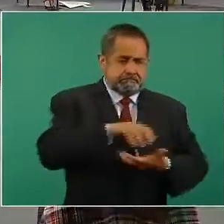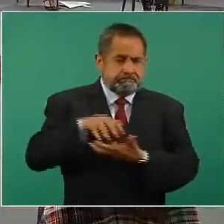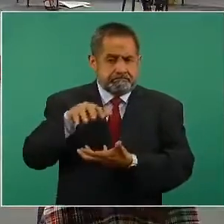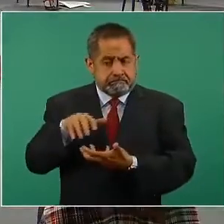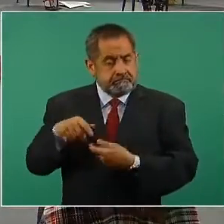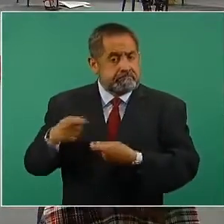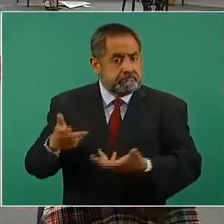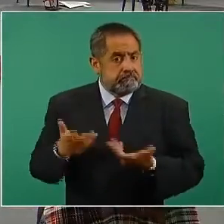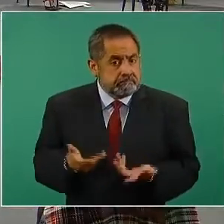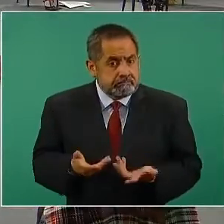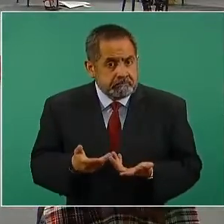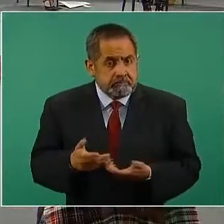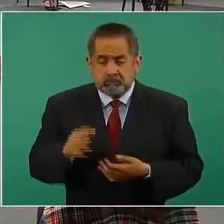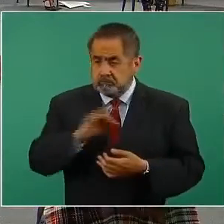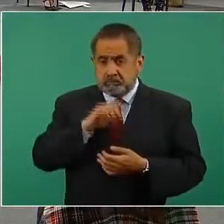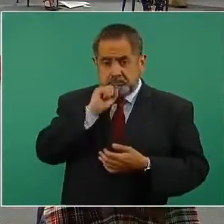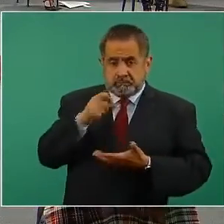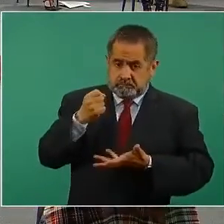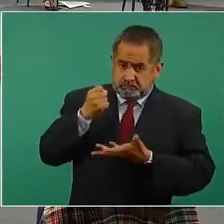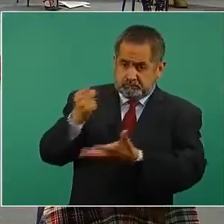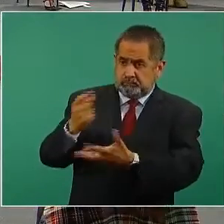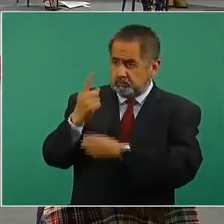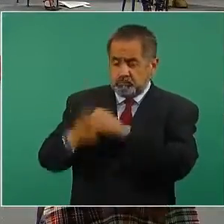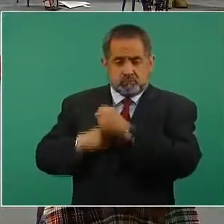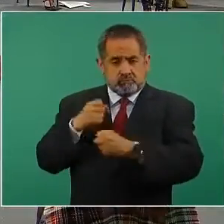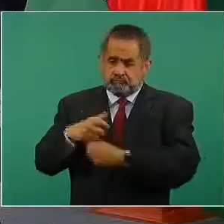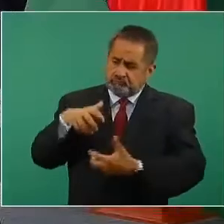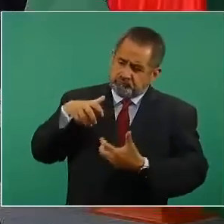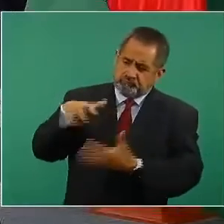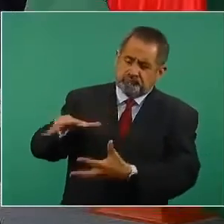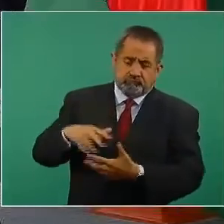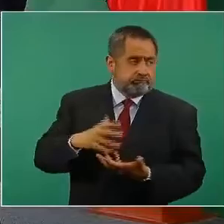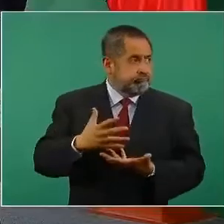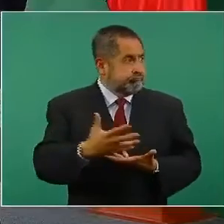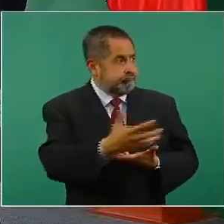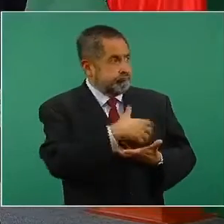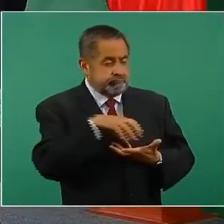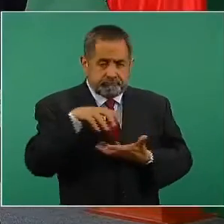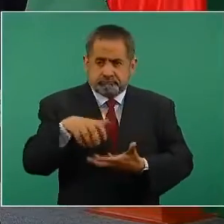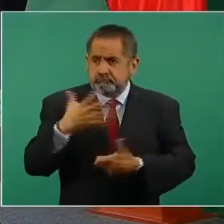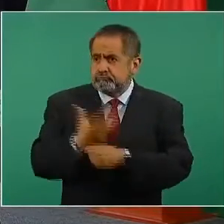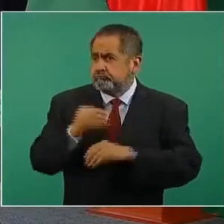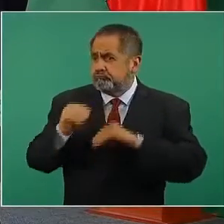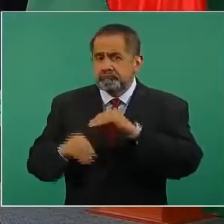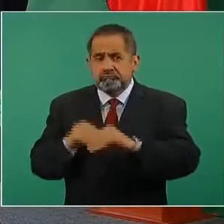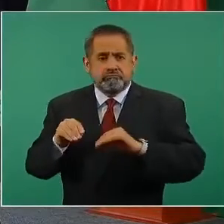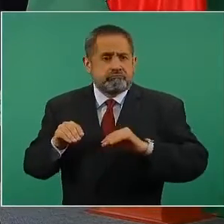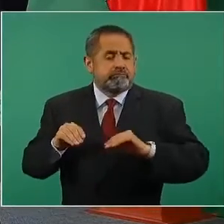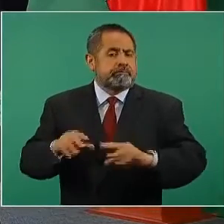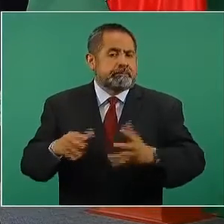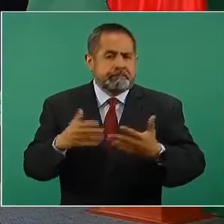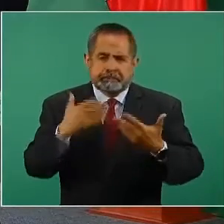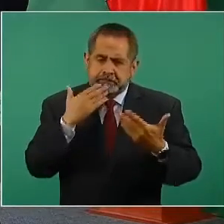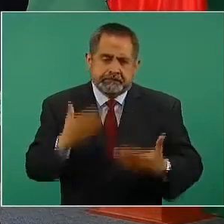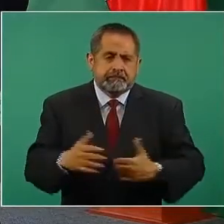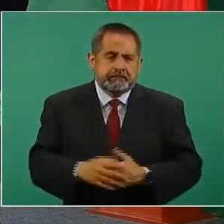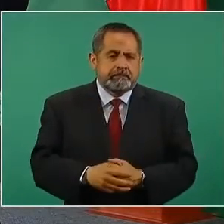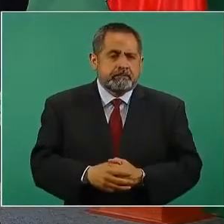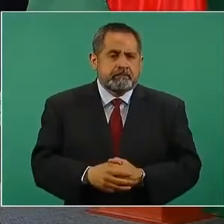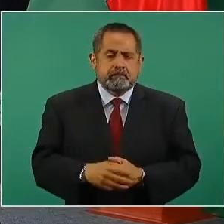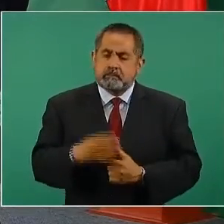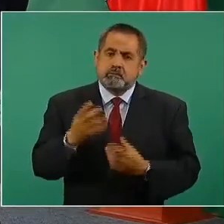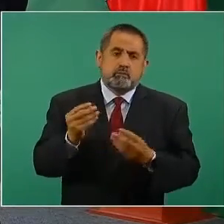tenemos más o menos el presupuesto anual de los ingresos propios que tiene el estado de Oaxaca, así que pues